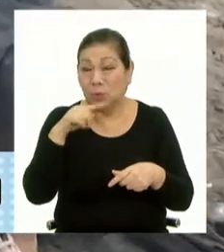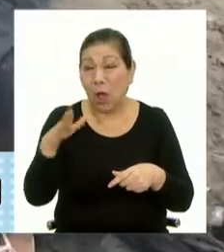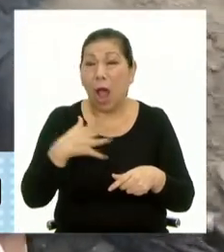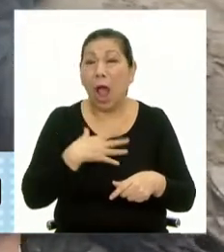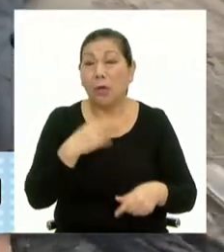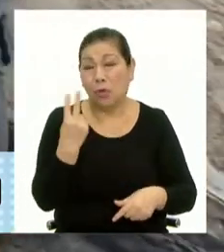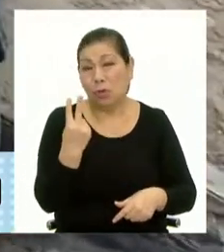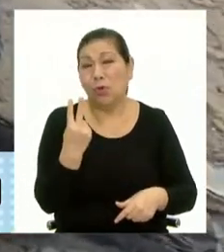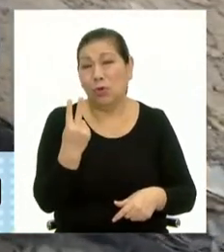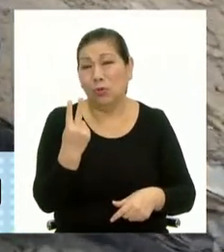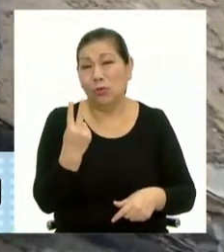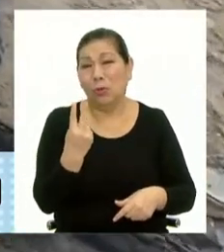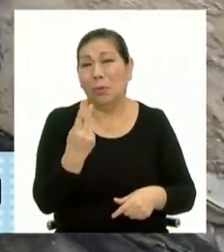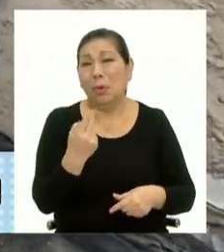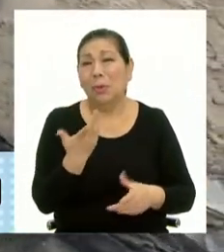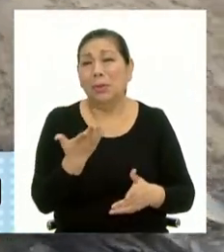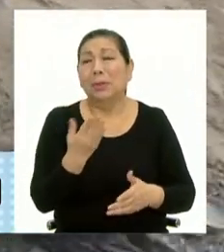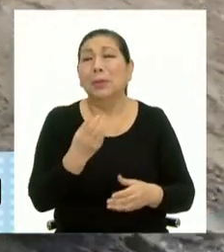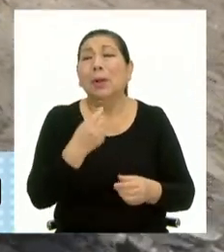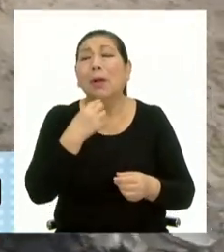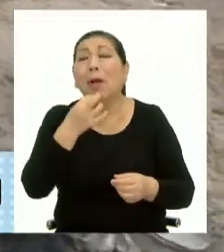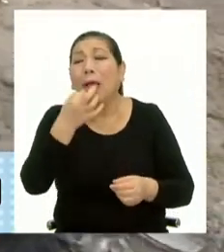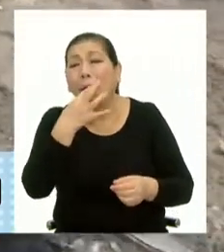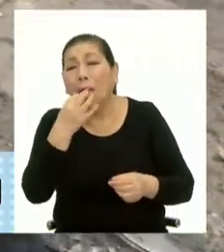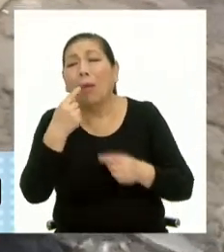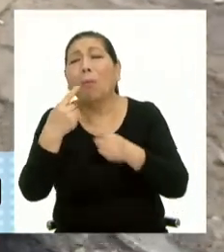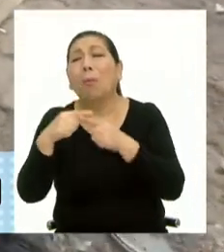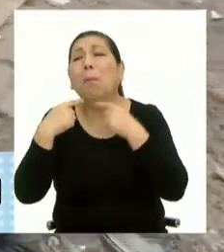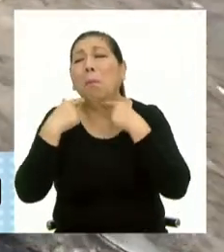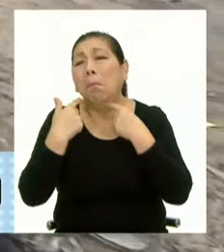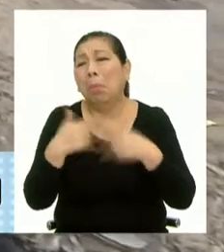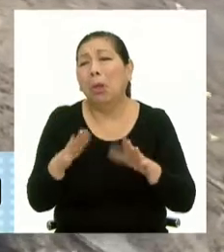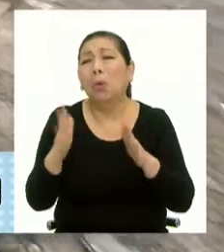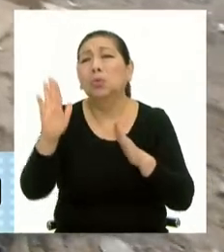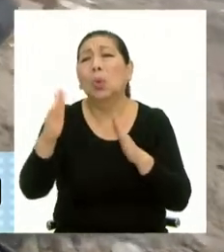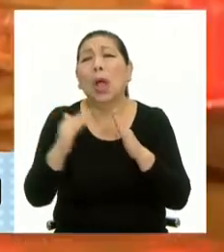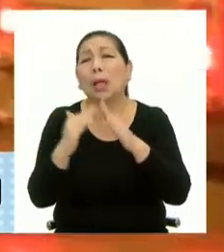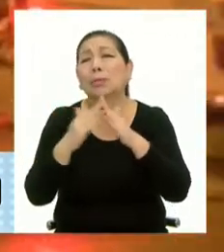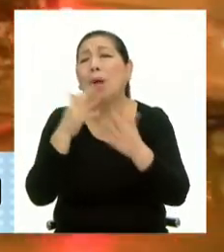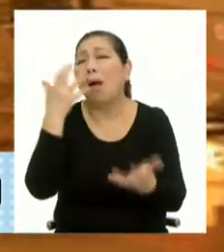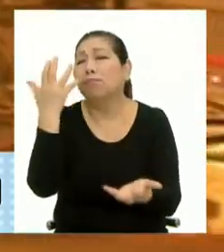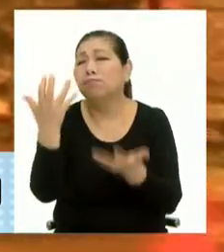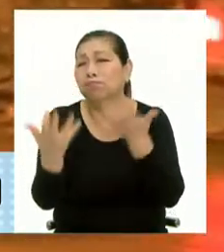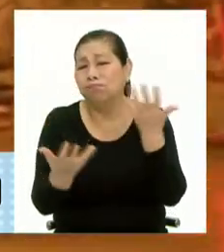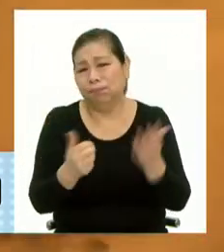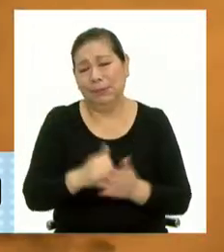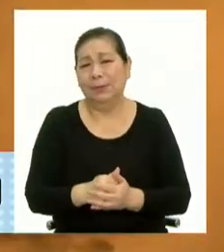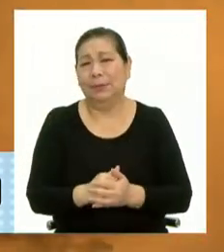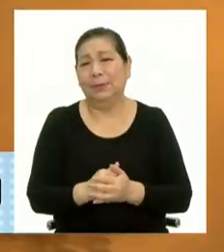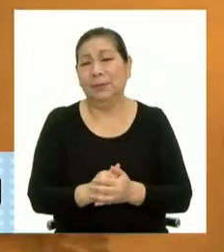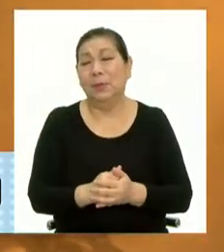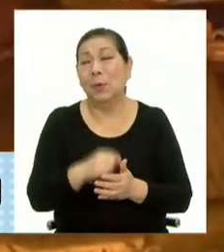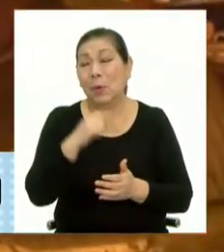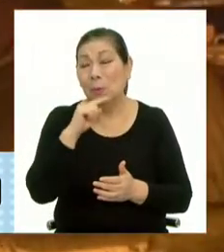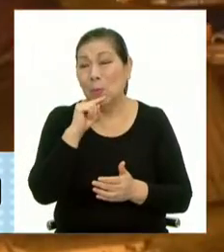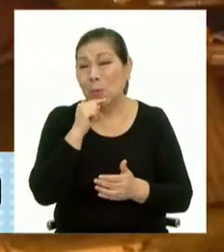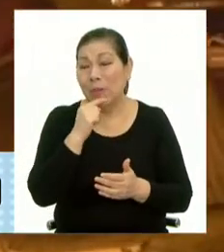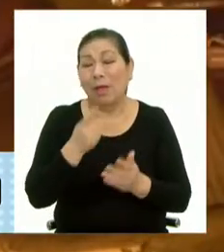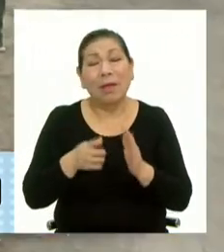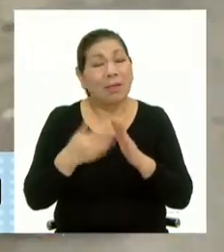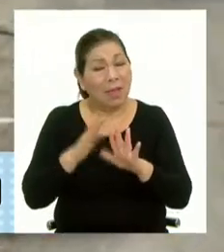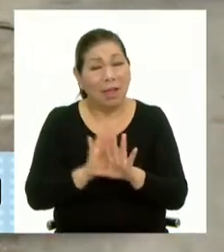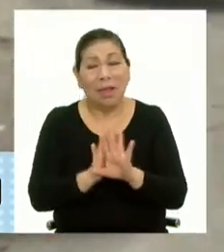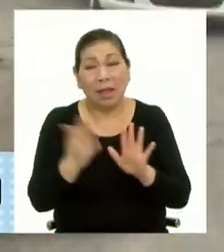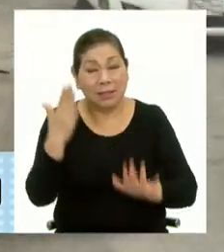solo 2 años de edad perdió los medicamentos que le permitían seguir luchando por su vida. El menor de los hijos de Ángela Ramos fue dado de alta